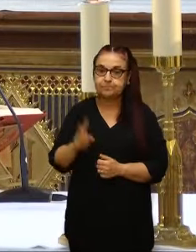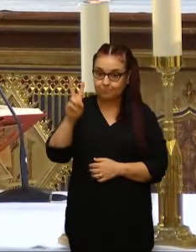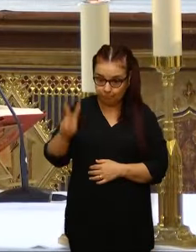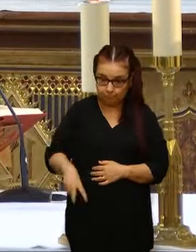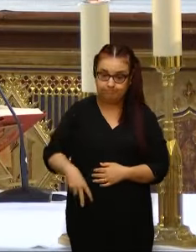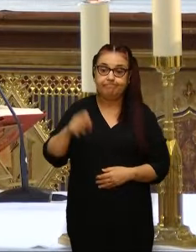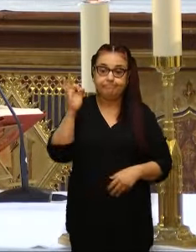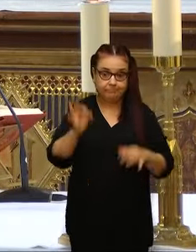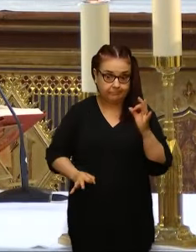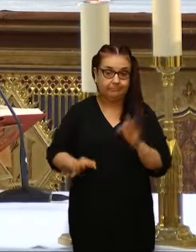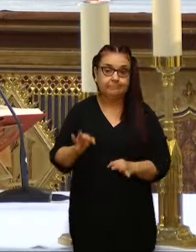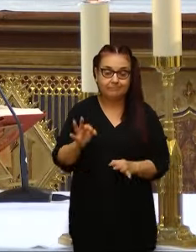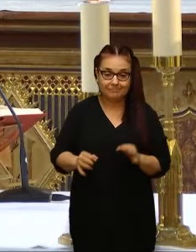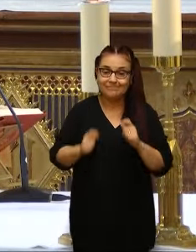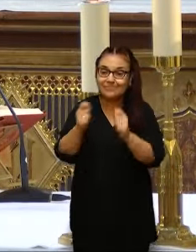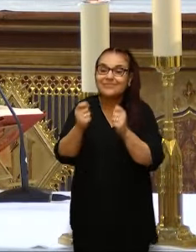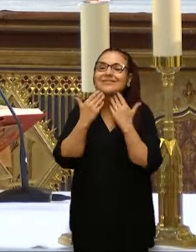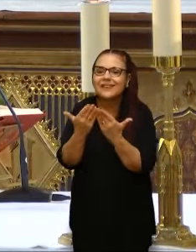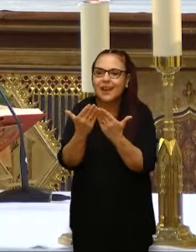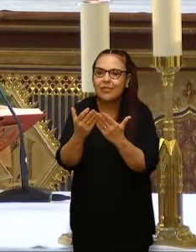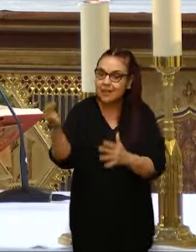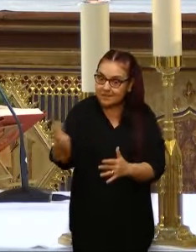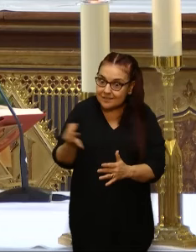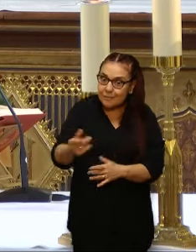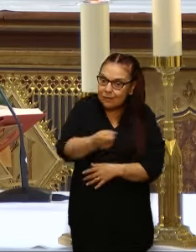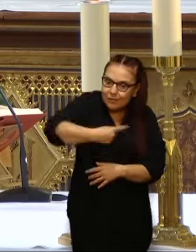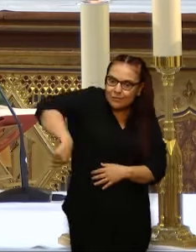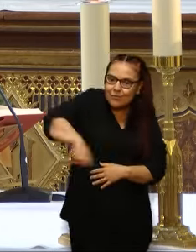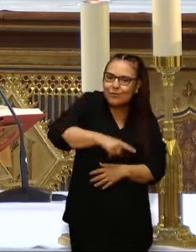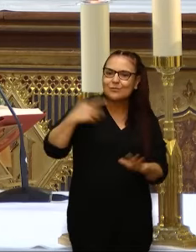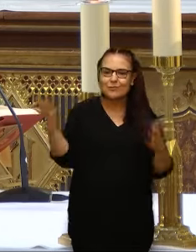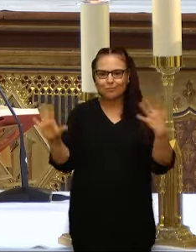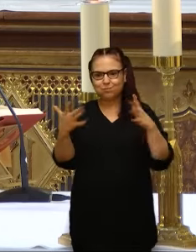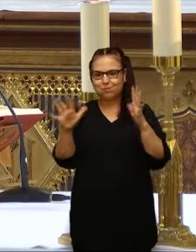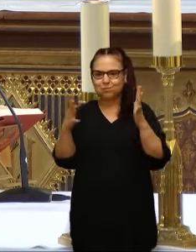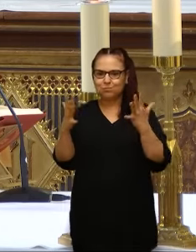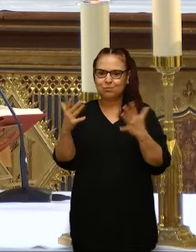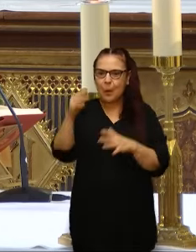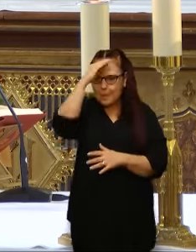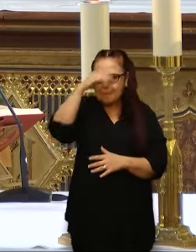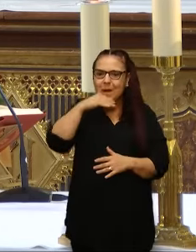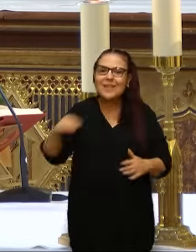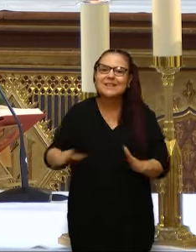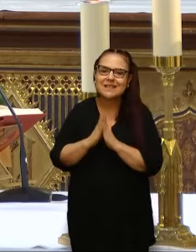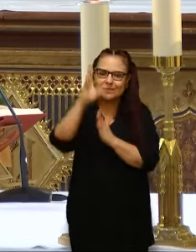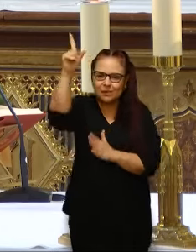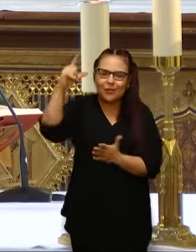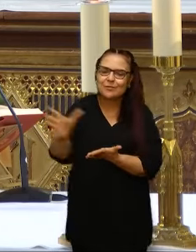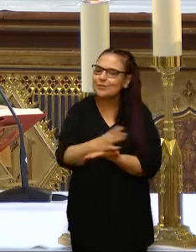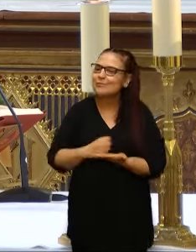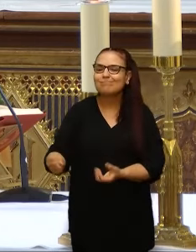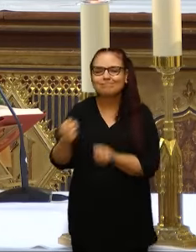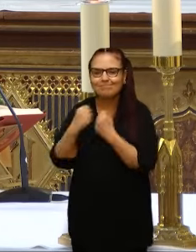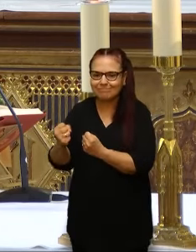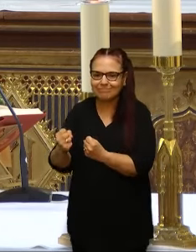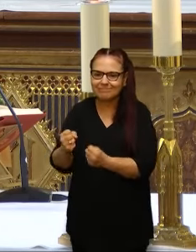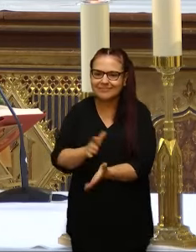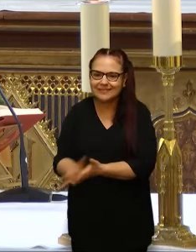En verdad es justo darte gracias y deber nuestro alabarte, Padre Santo, Dios Todopoderoso y